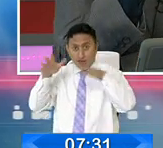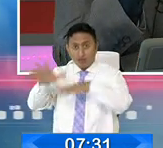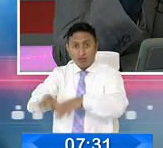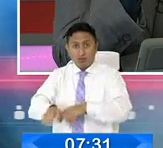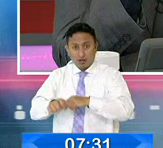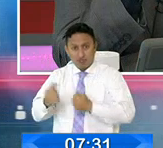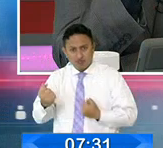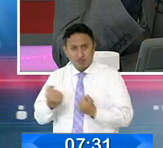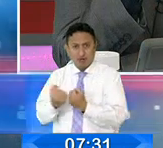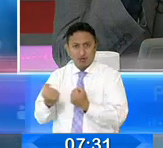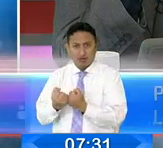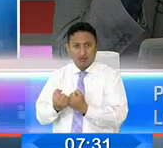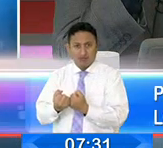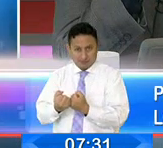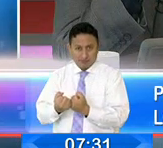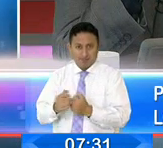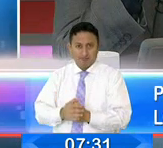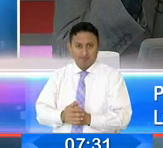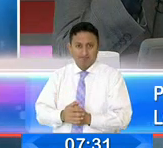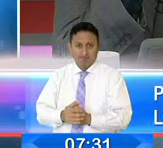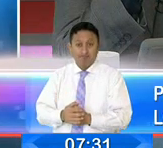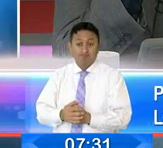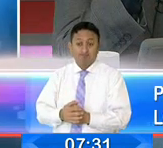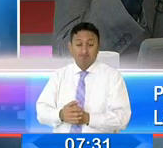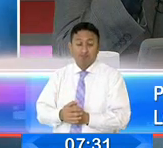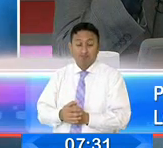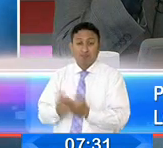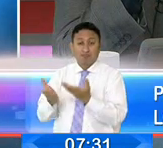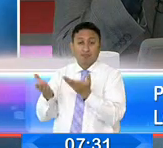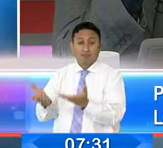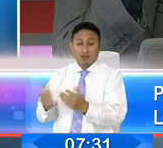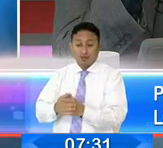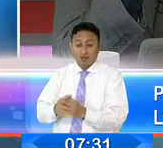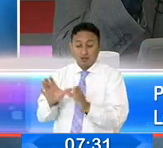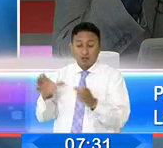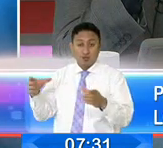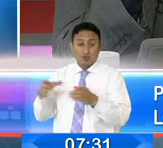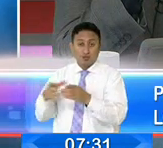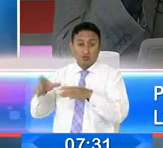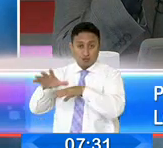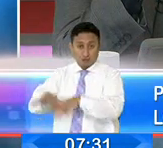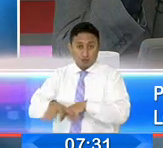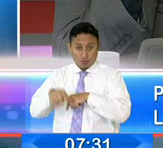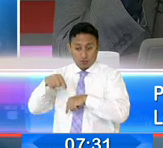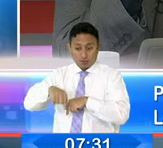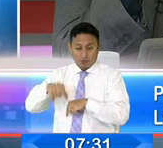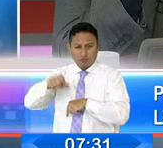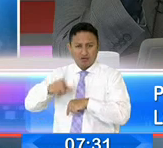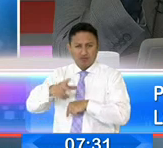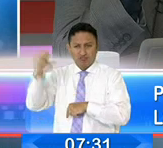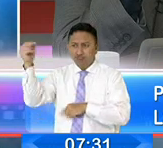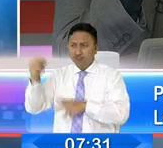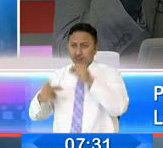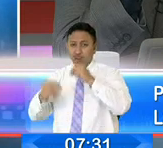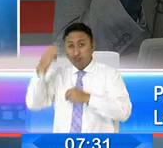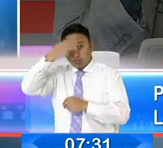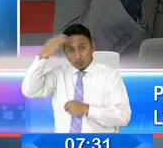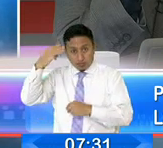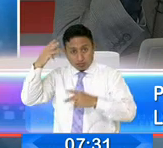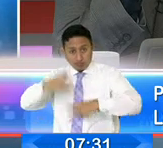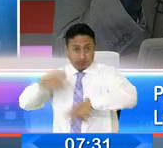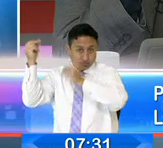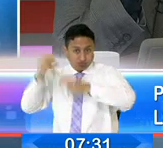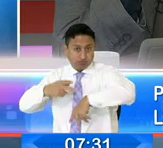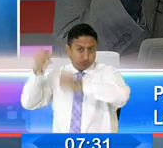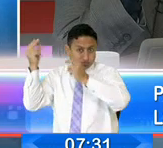agrícola. No es posible, Roberto, que precisamente de estos sectores tengamos tantos migrantes. La gran mayoría de migrantes que salen